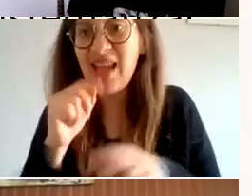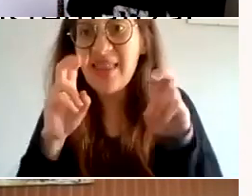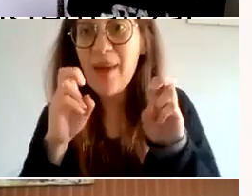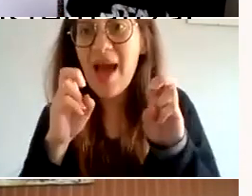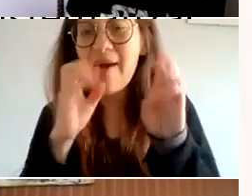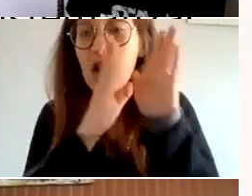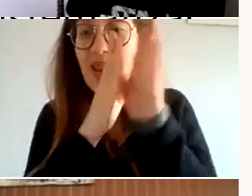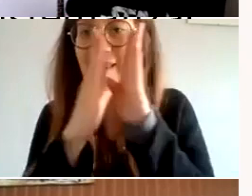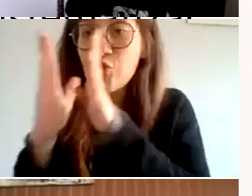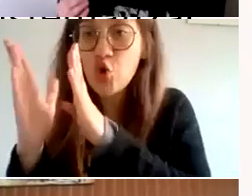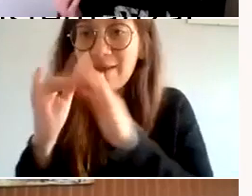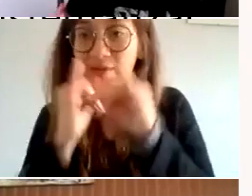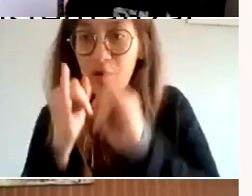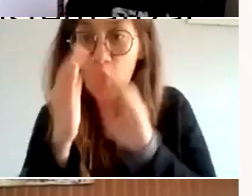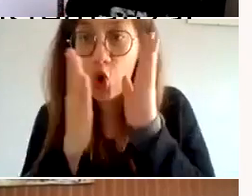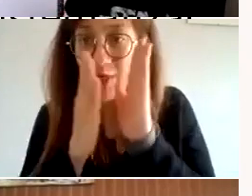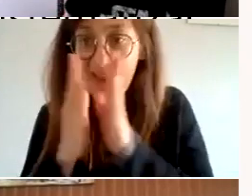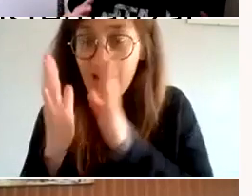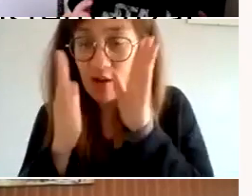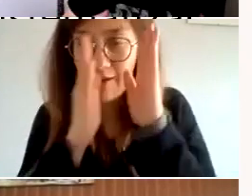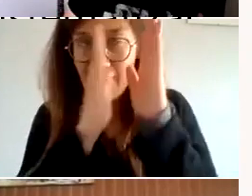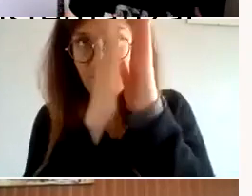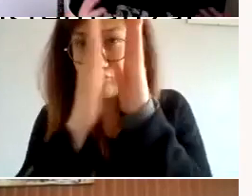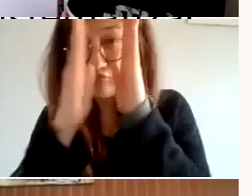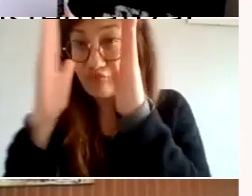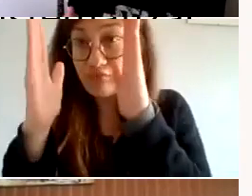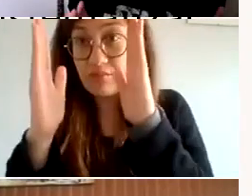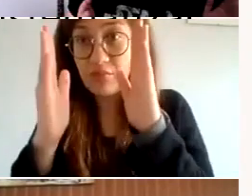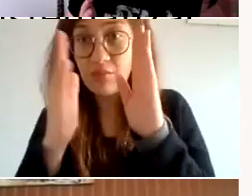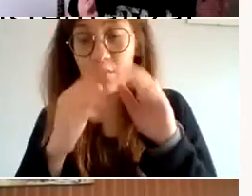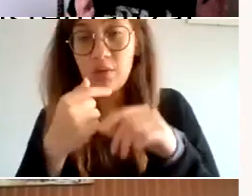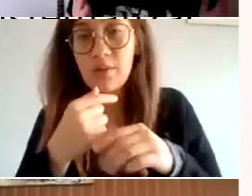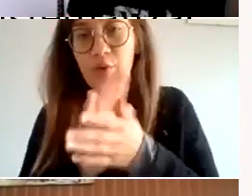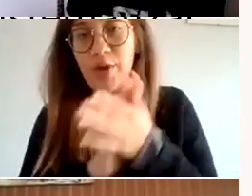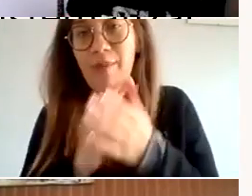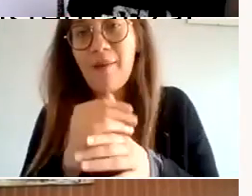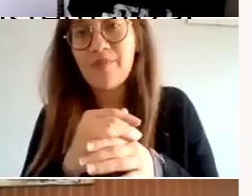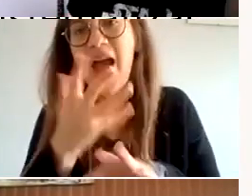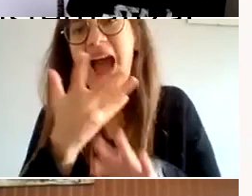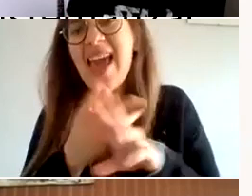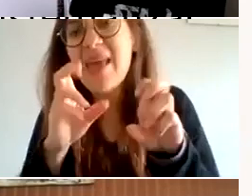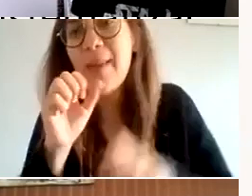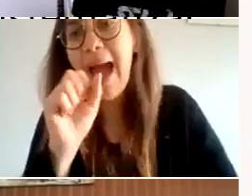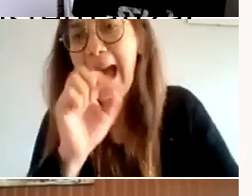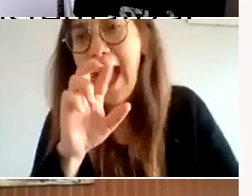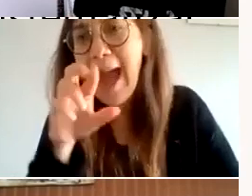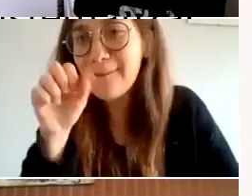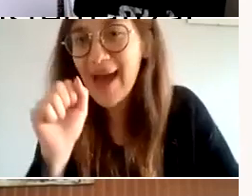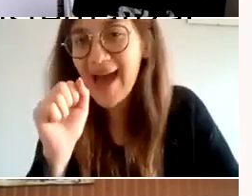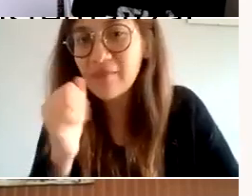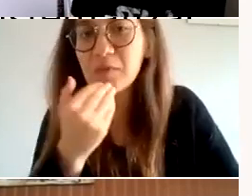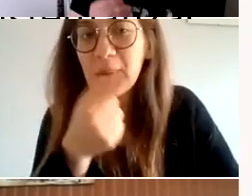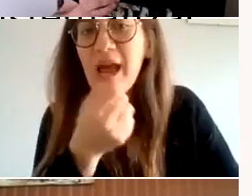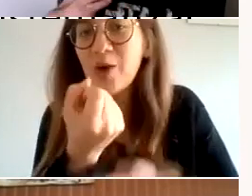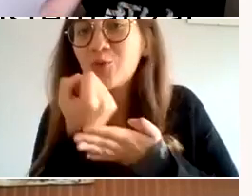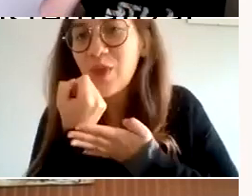importante. Quizá ustedes le van a pedir el famoso, y que también es un meme, el tema del formato APA. Entonces, la gracia que tiene este programa